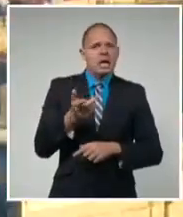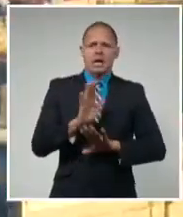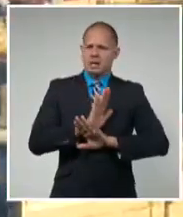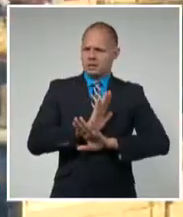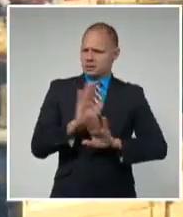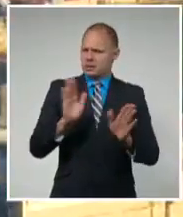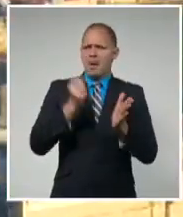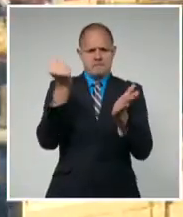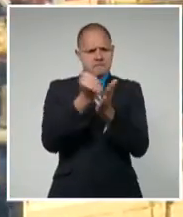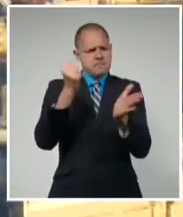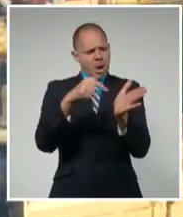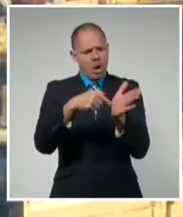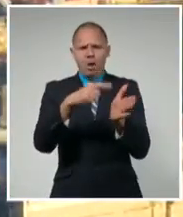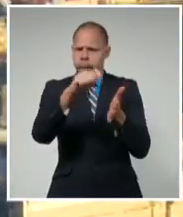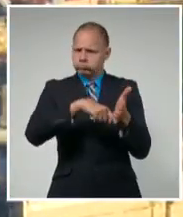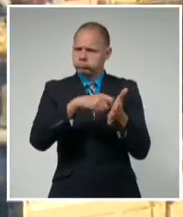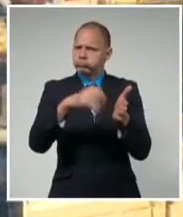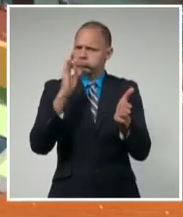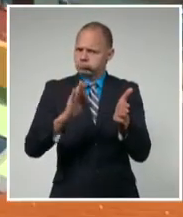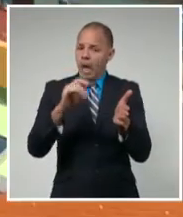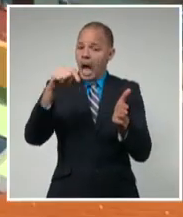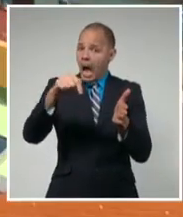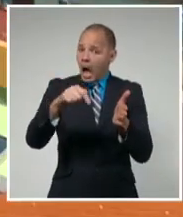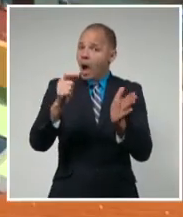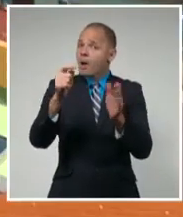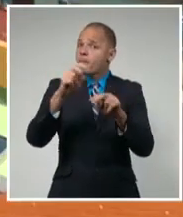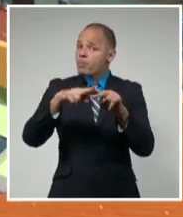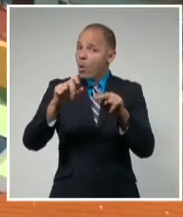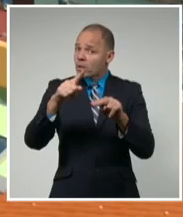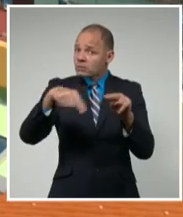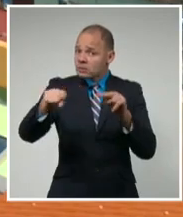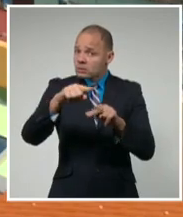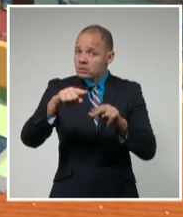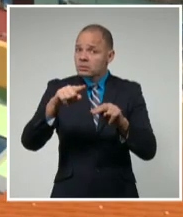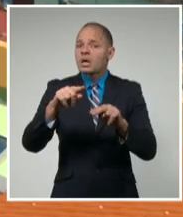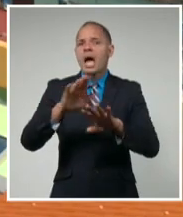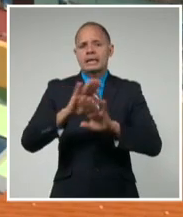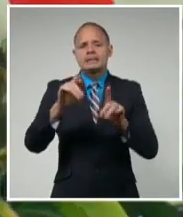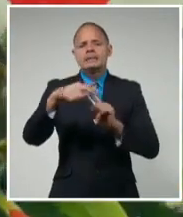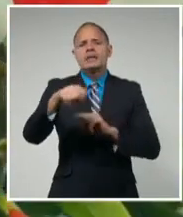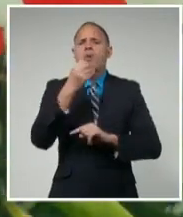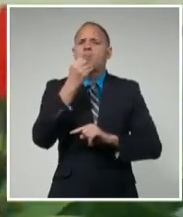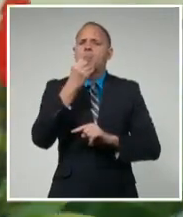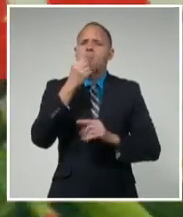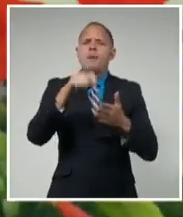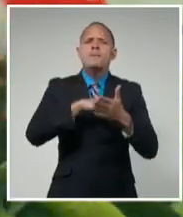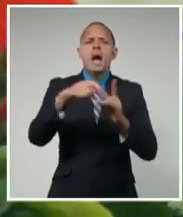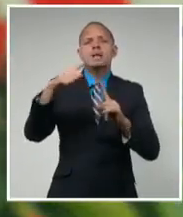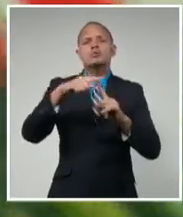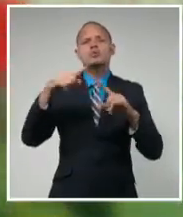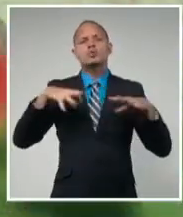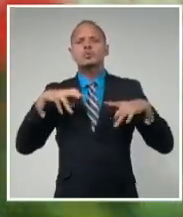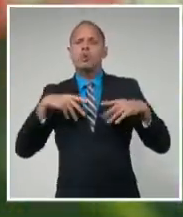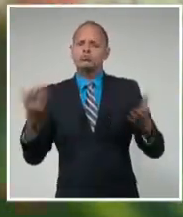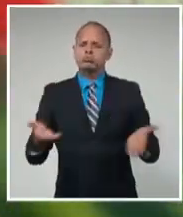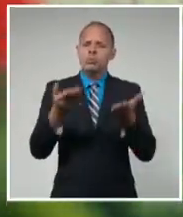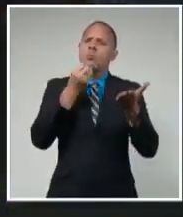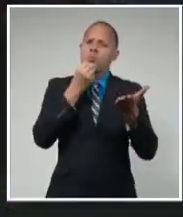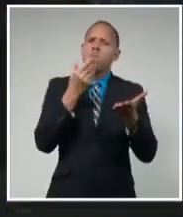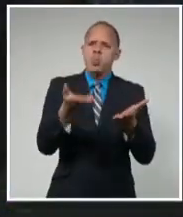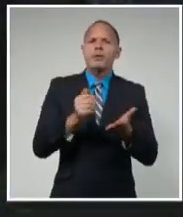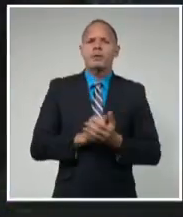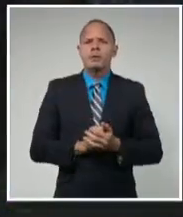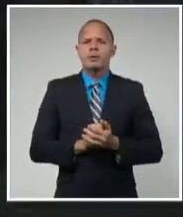un plan de desarrollo del turismo de esta provincia muy dinámico y muy importante, y que se